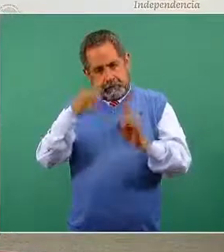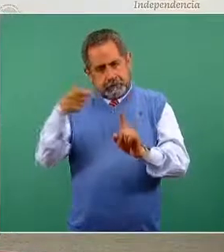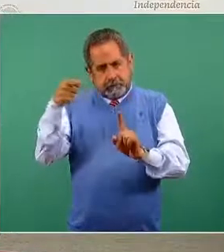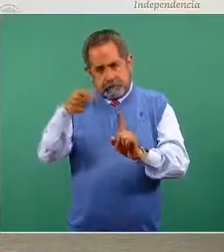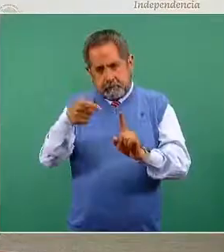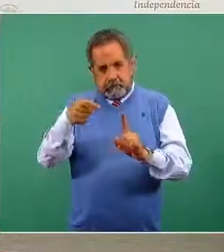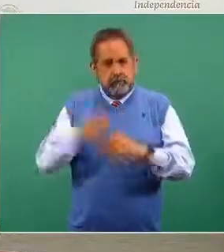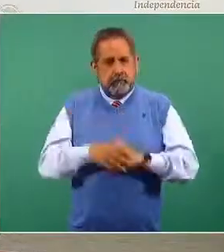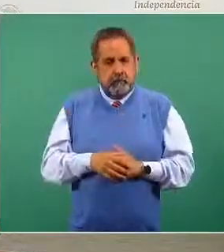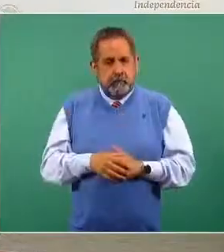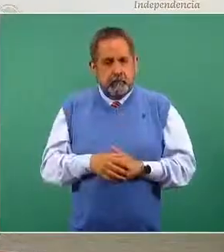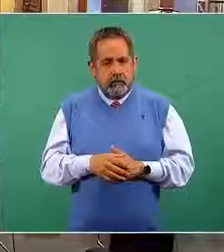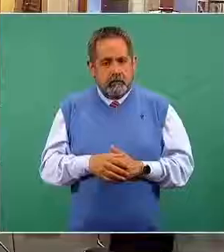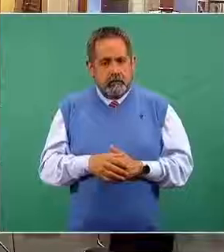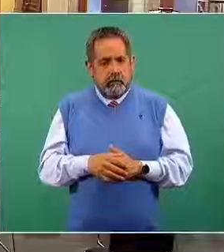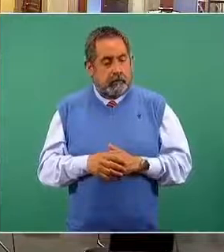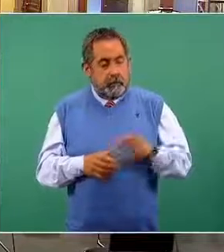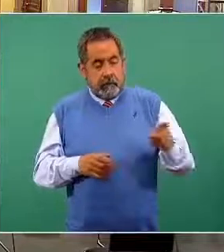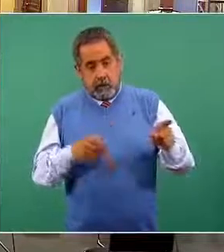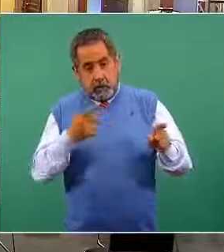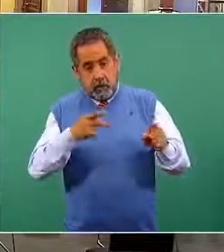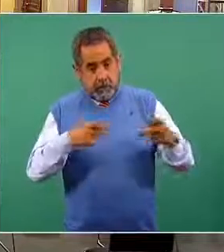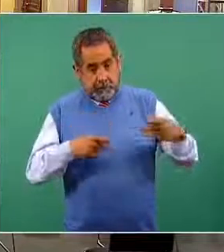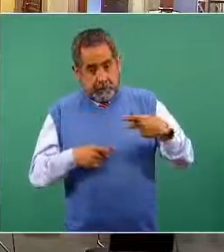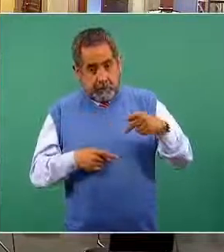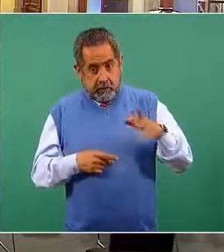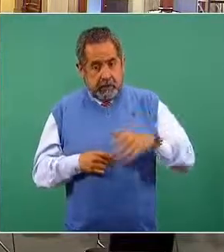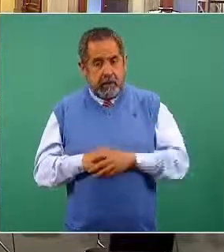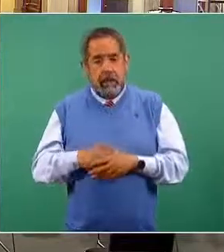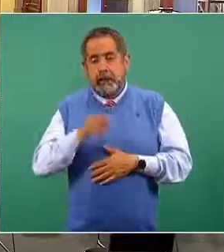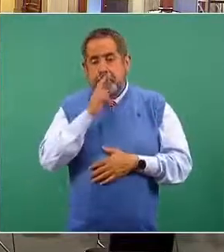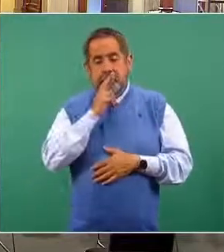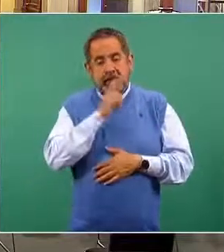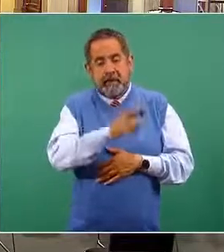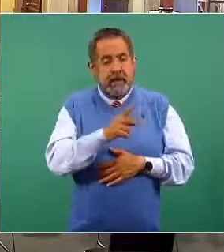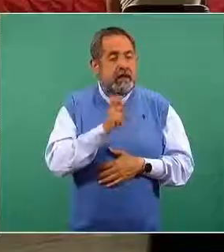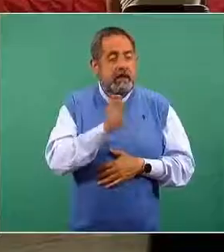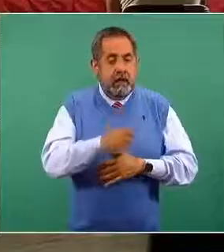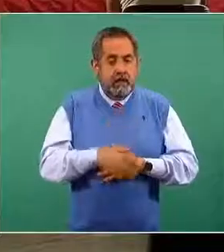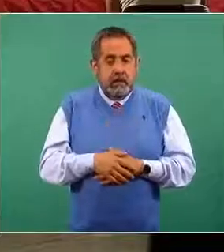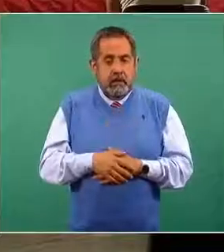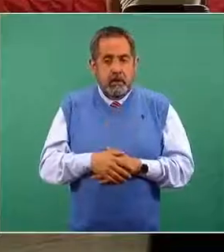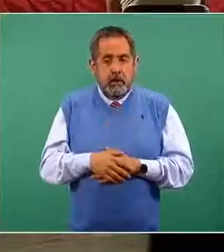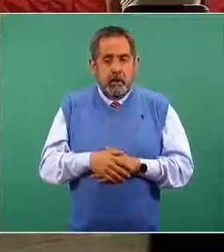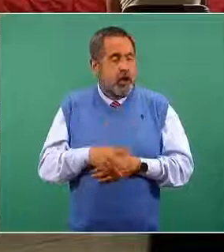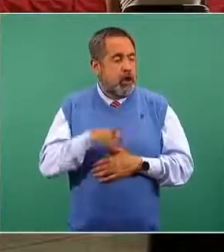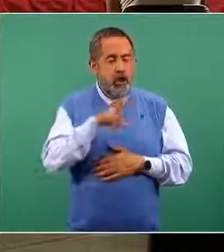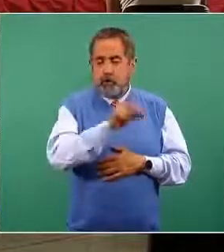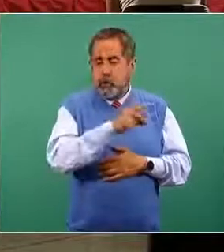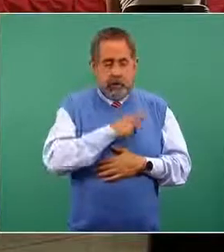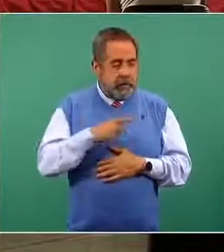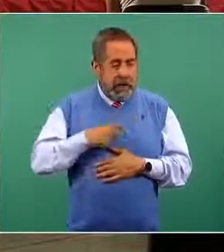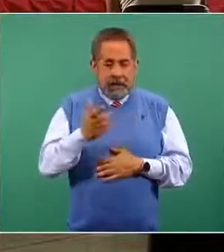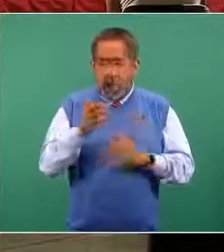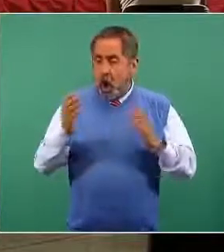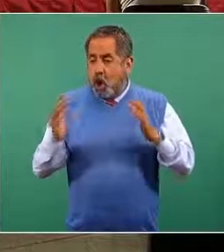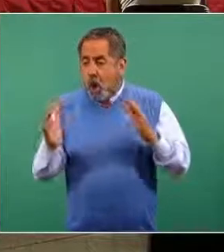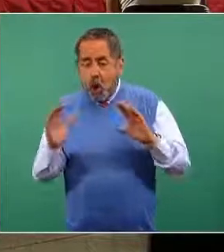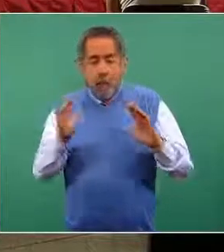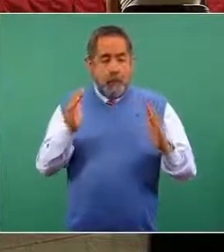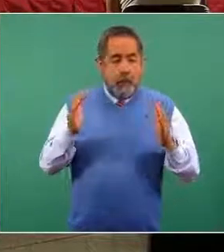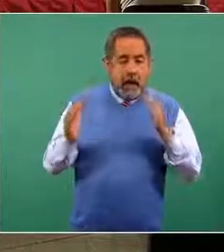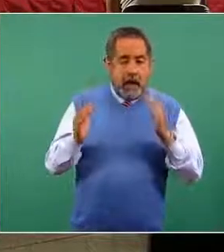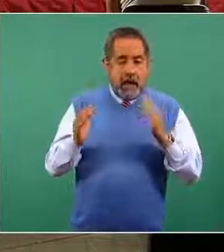precisamente en el componente nuevo de la pregunta, la respuesta sería: no debemos de hacer comparaciones